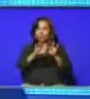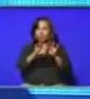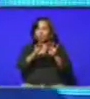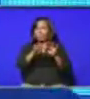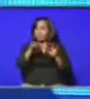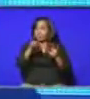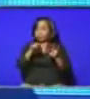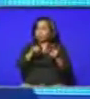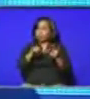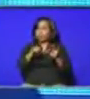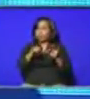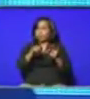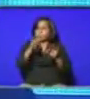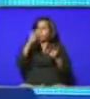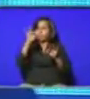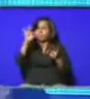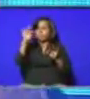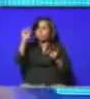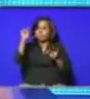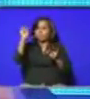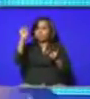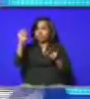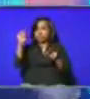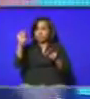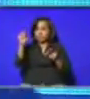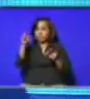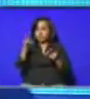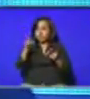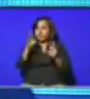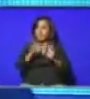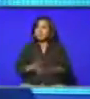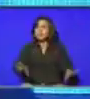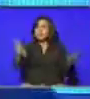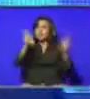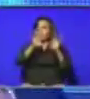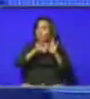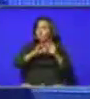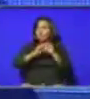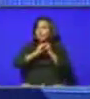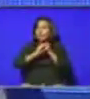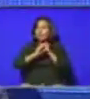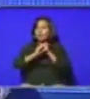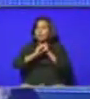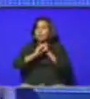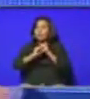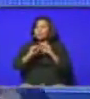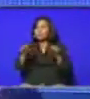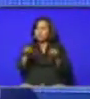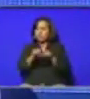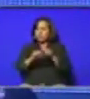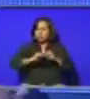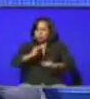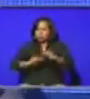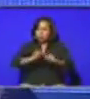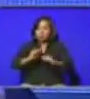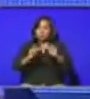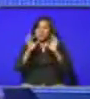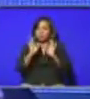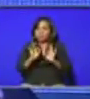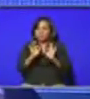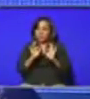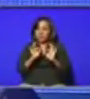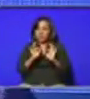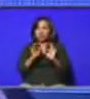estacionario, tiene que ser eminentemente dinámico. ¿Y a qué nos referimos? Que si bien es cierto en este momento el ICSE está